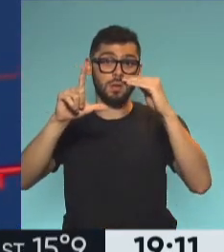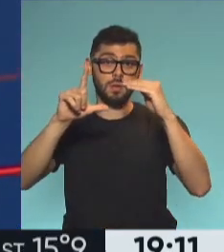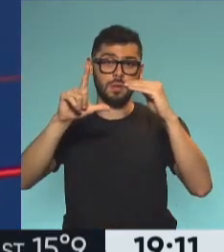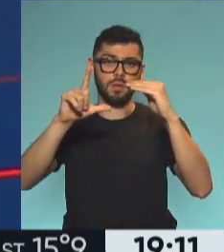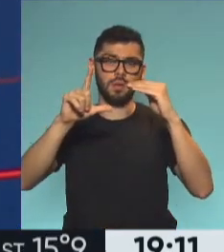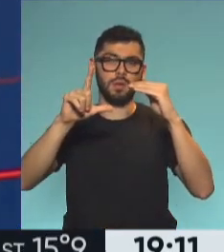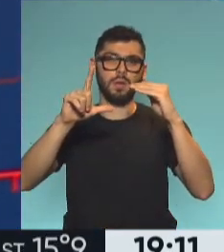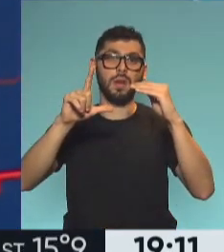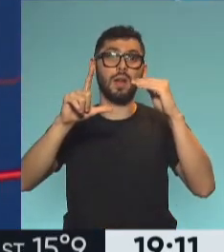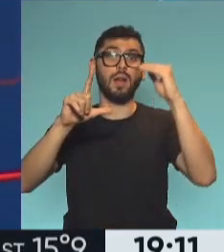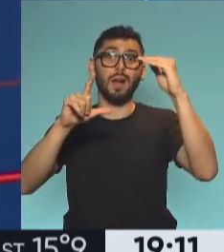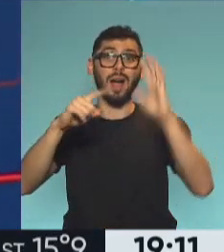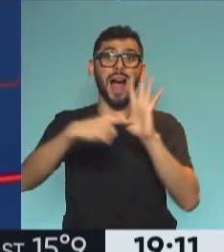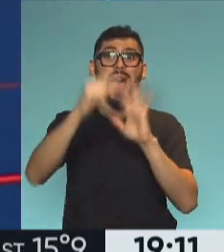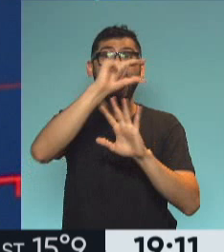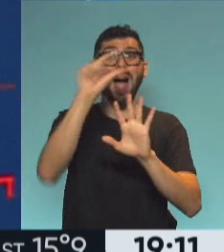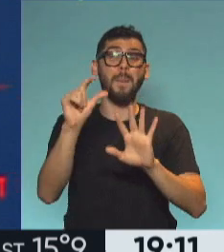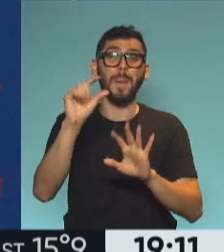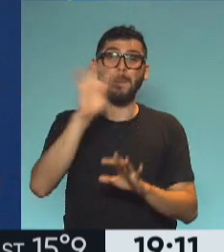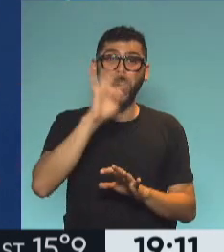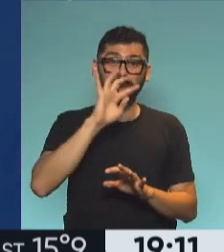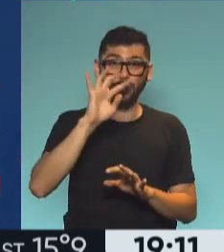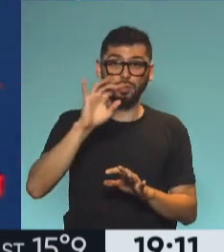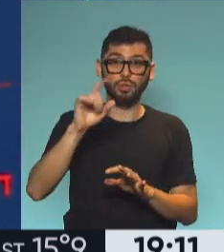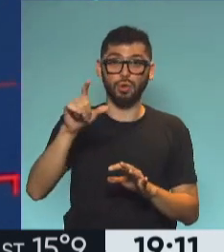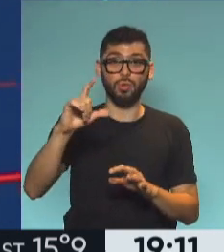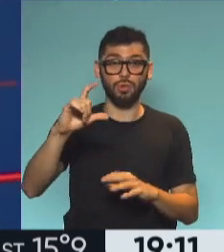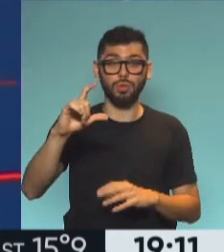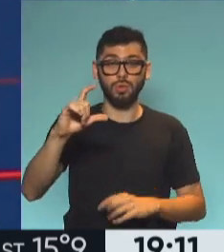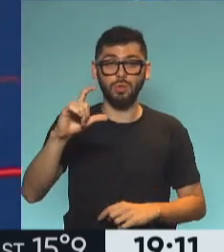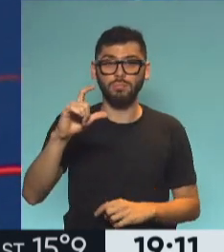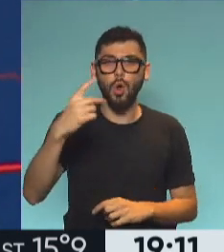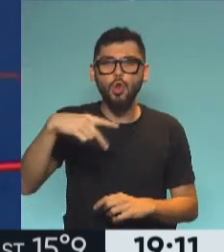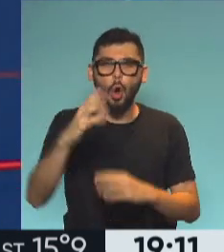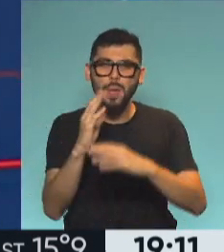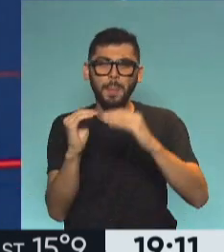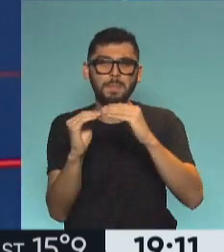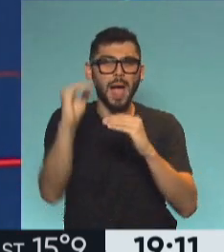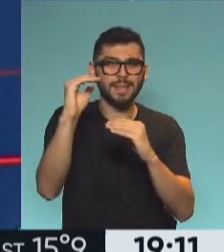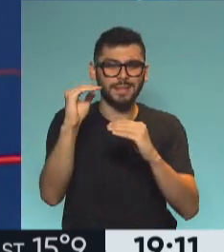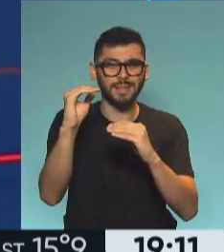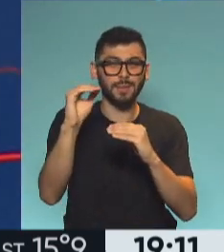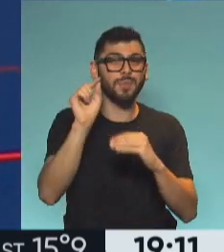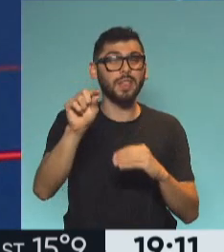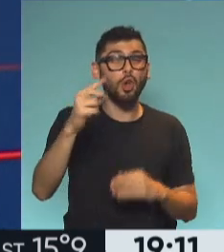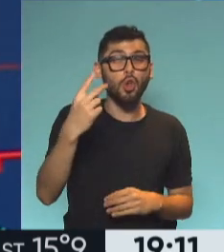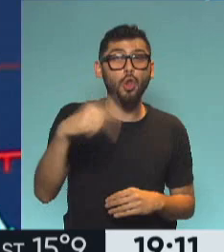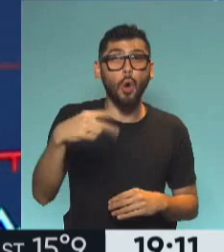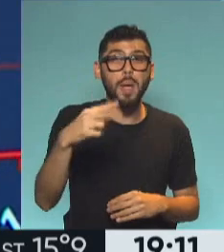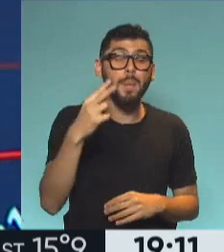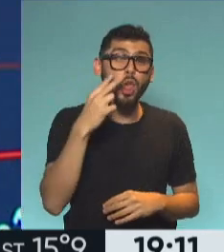de AMBA. Ajá. Sí, al amarillo. La celeste está superando el amarillo. Esa época era, ¿cuándo? Esto es en noviembre